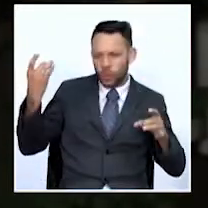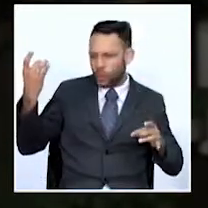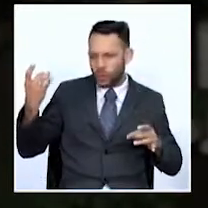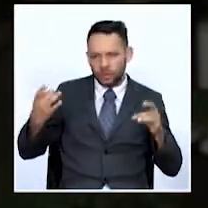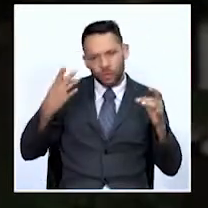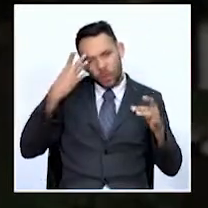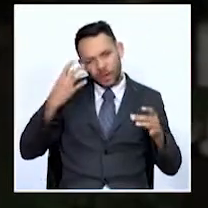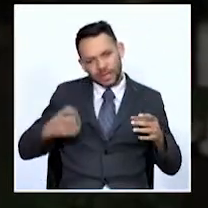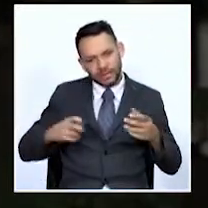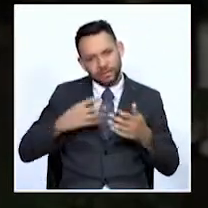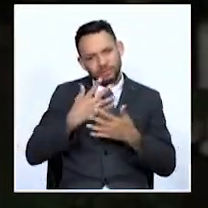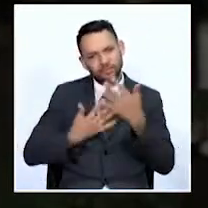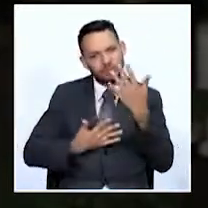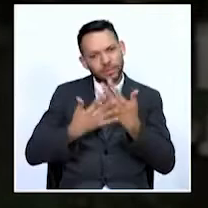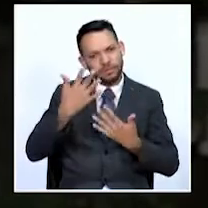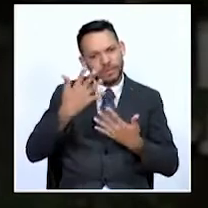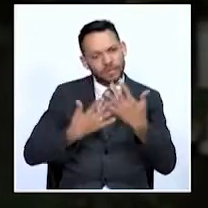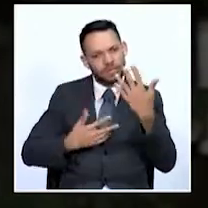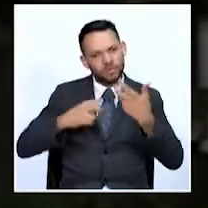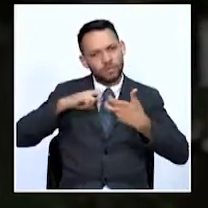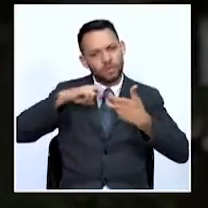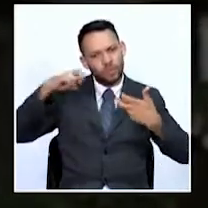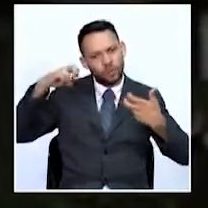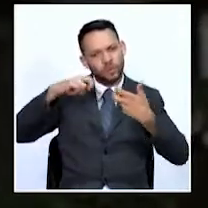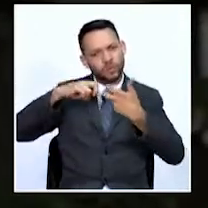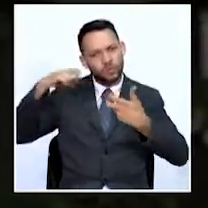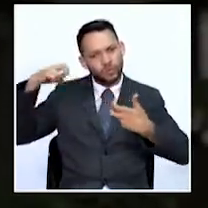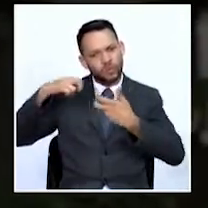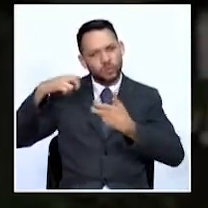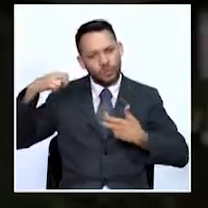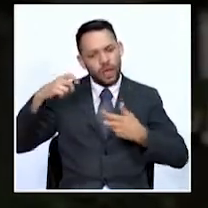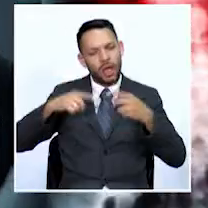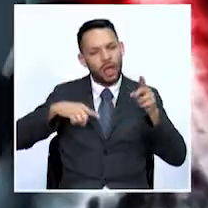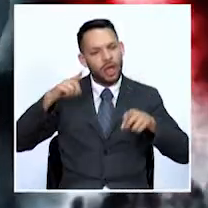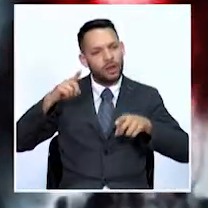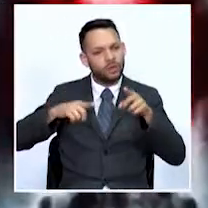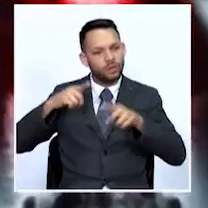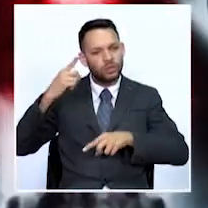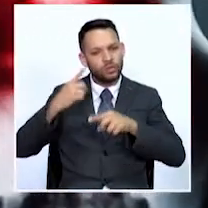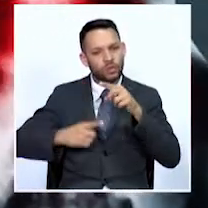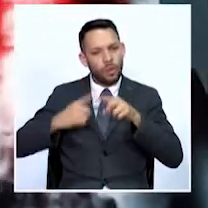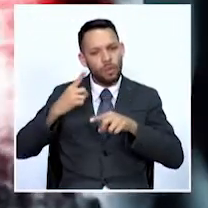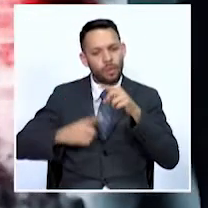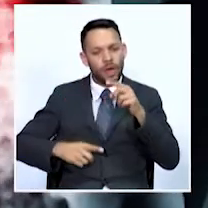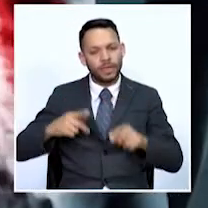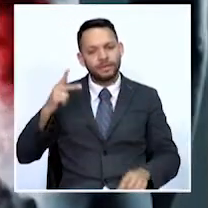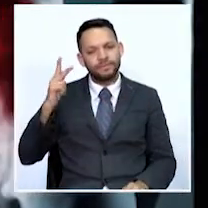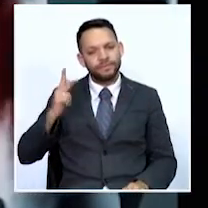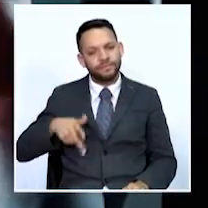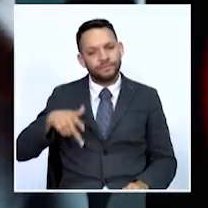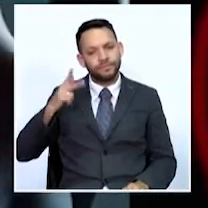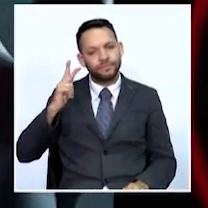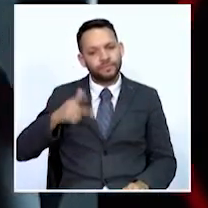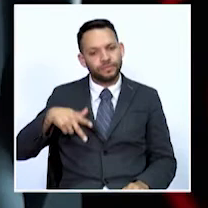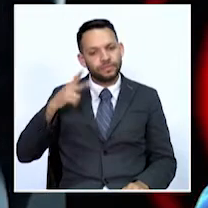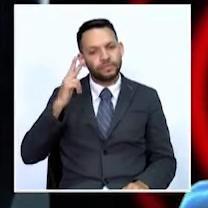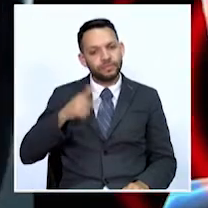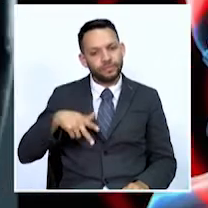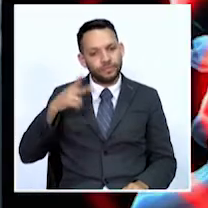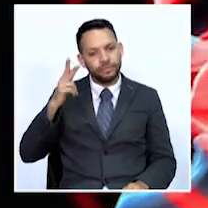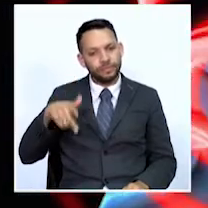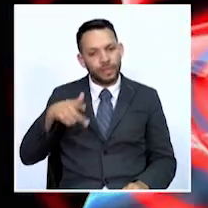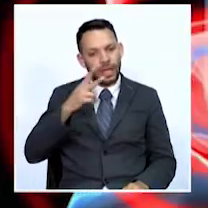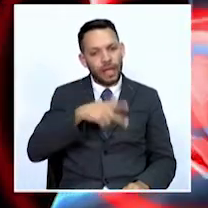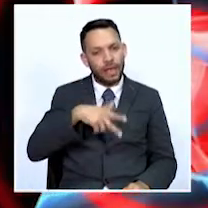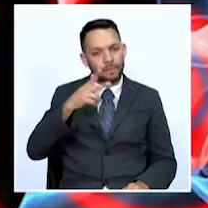articulaciones, tendones, por qué la persona no puede caminar bien, por qué se le hinchan las articulaciones, todo ese proceso